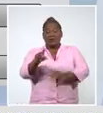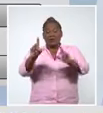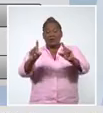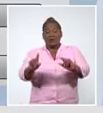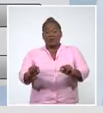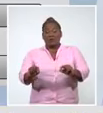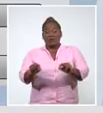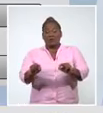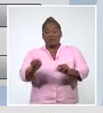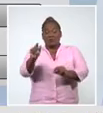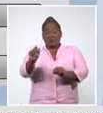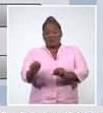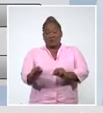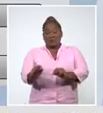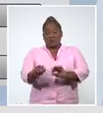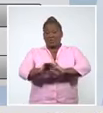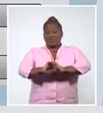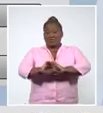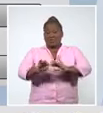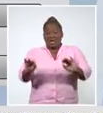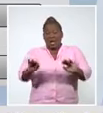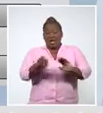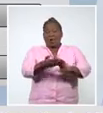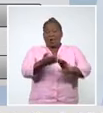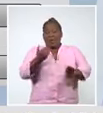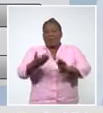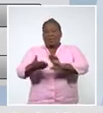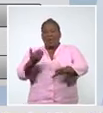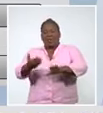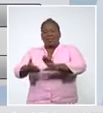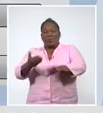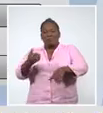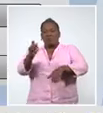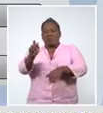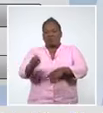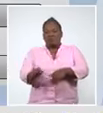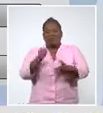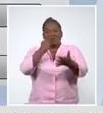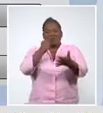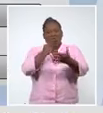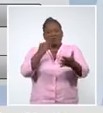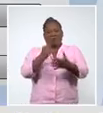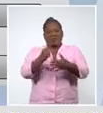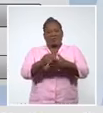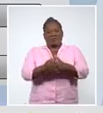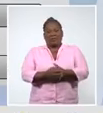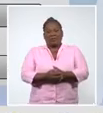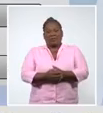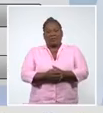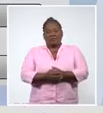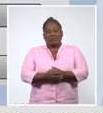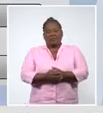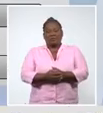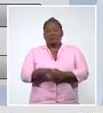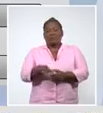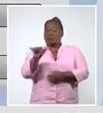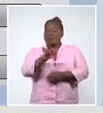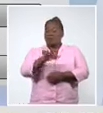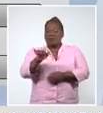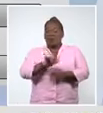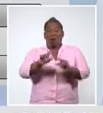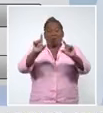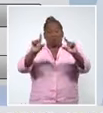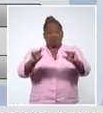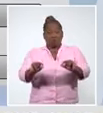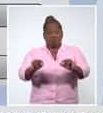casos hasta que se vayan recuperando los casos que están confirmados hoy. Y también una reducción en el número